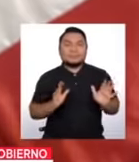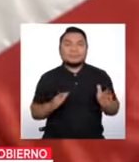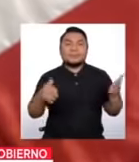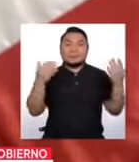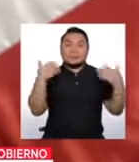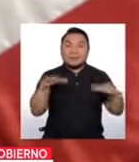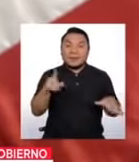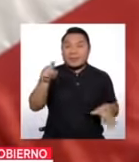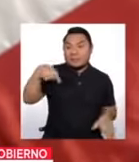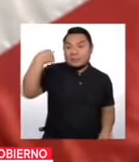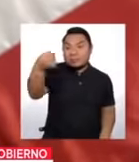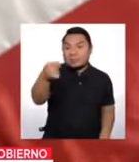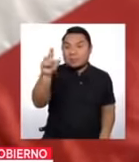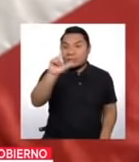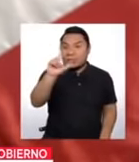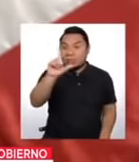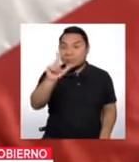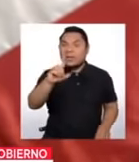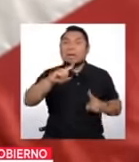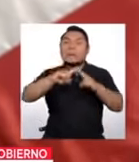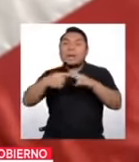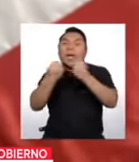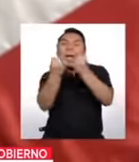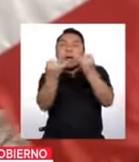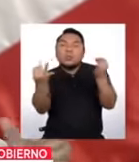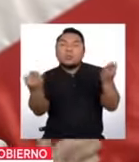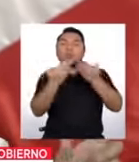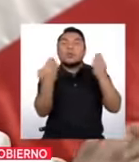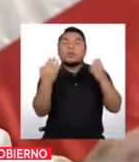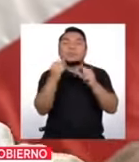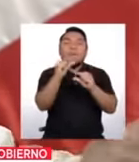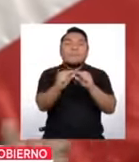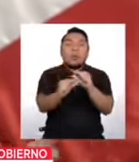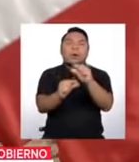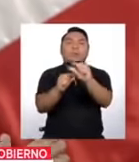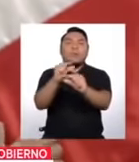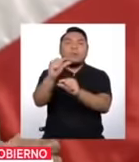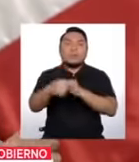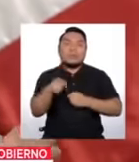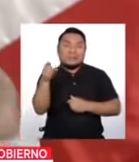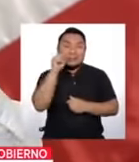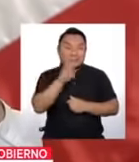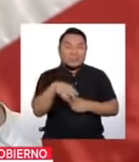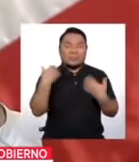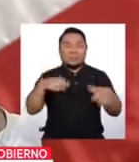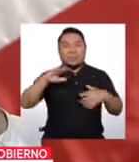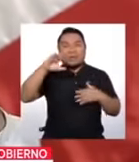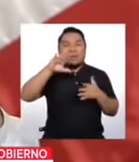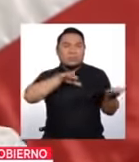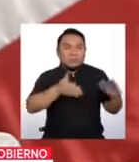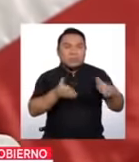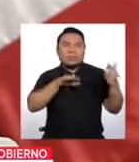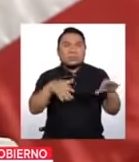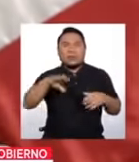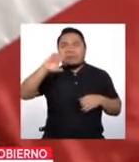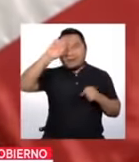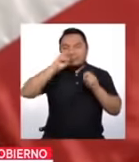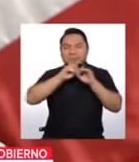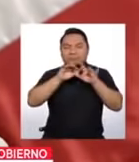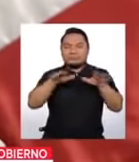algunas actividades, que vemos que por dura que sean las cifras de la última semana, indican que estamos